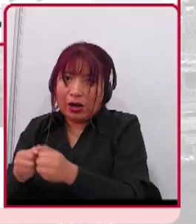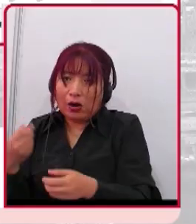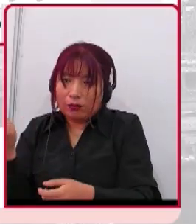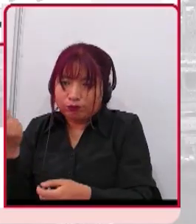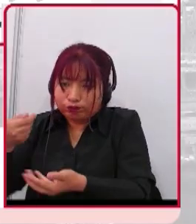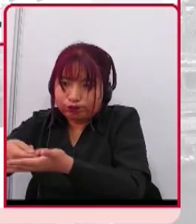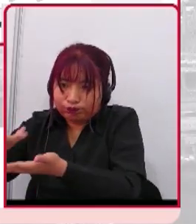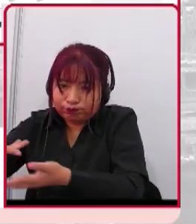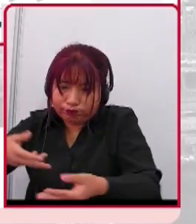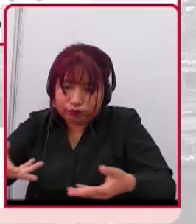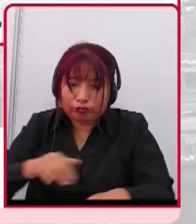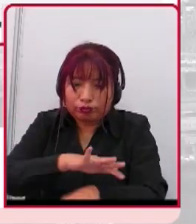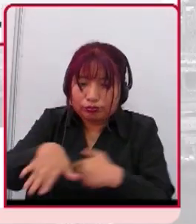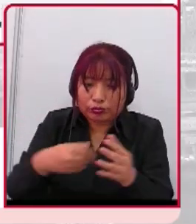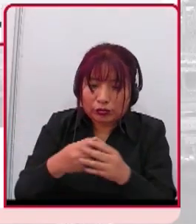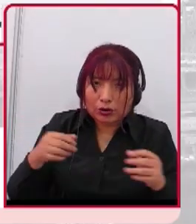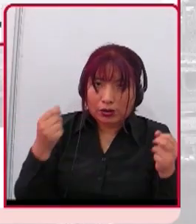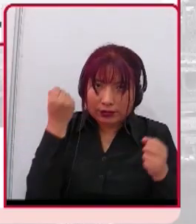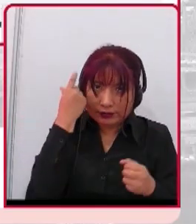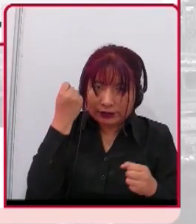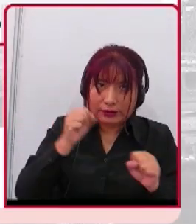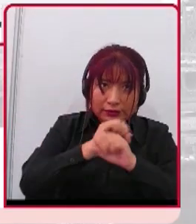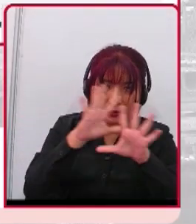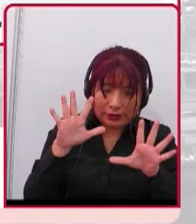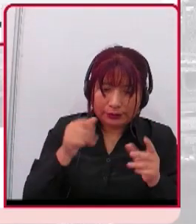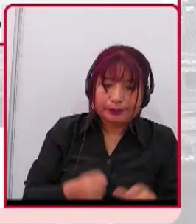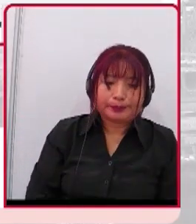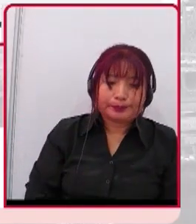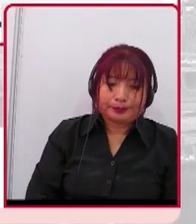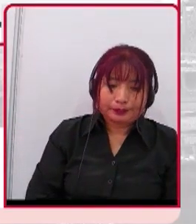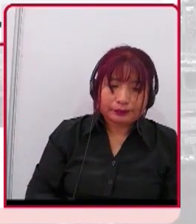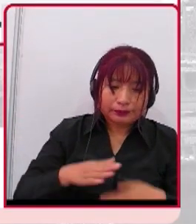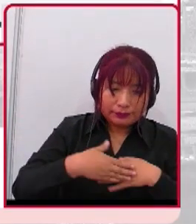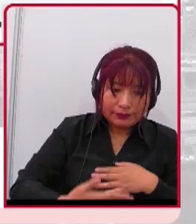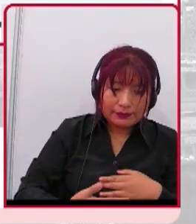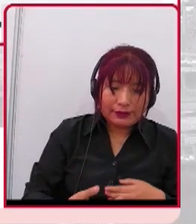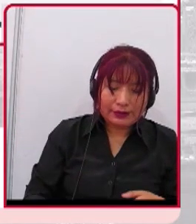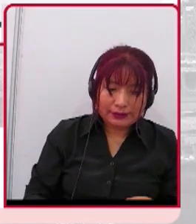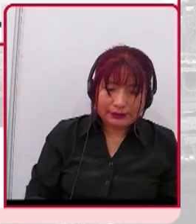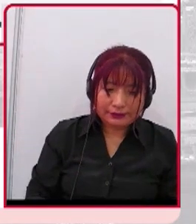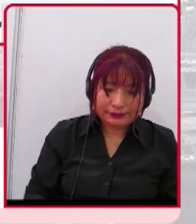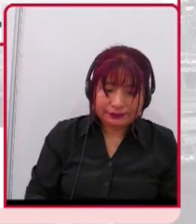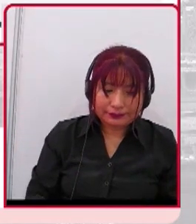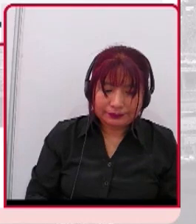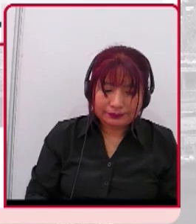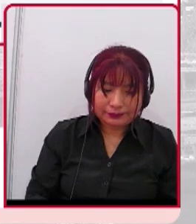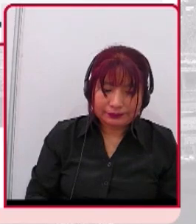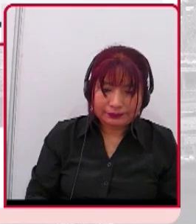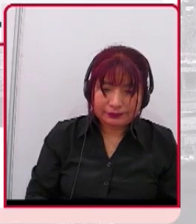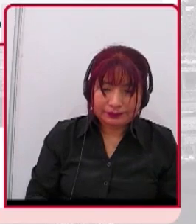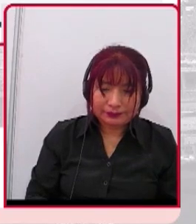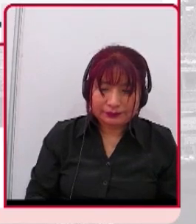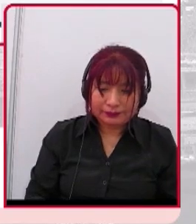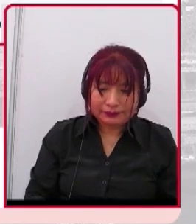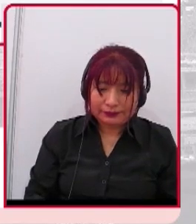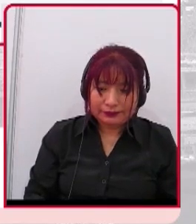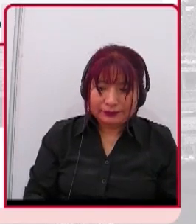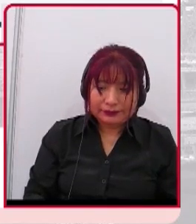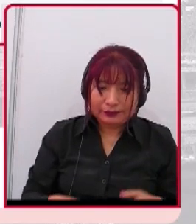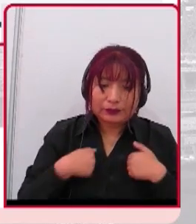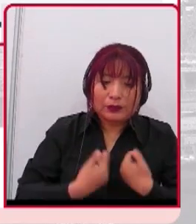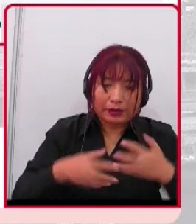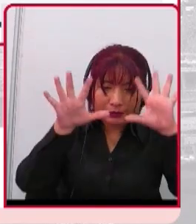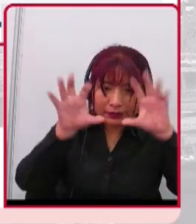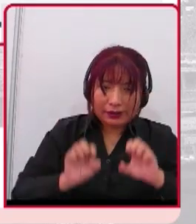muy didáctica. Una vez que hicimos ello, etapa de poder evaluar